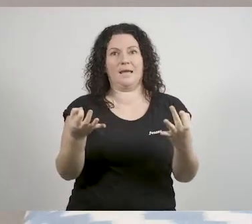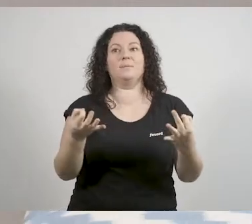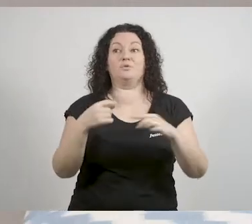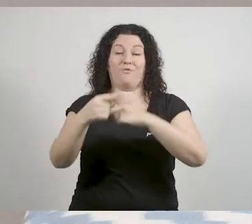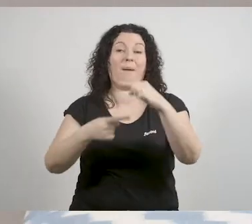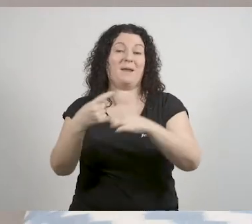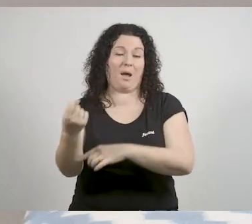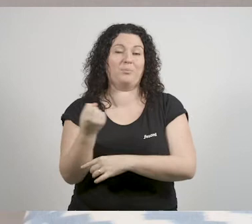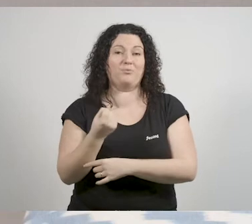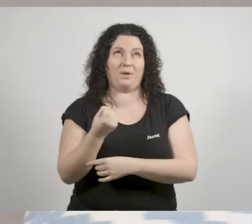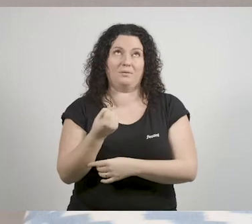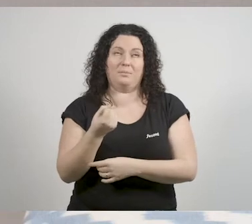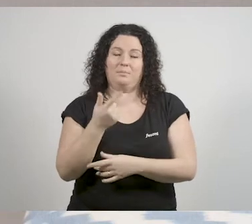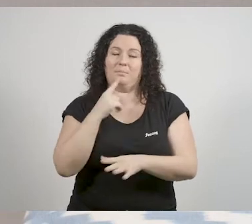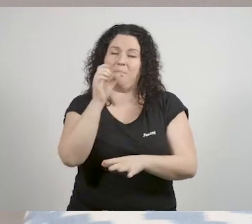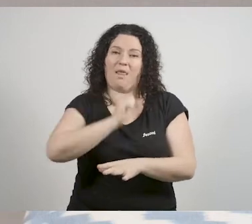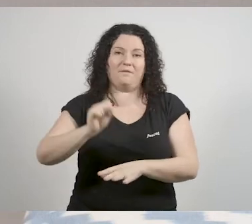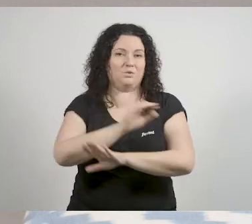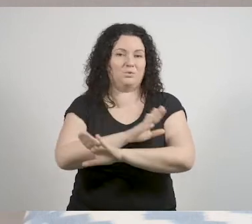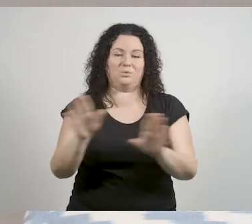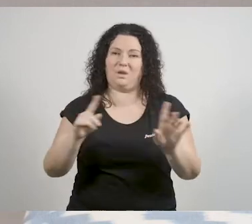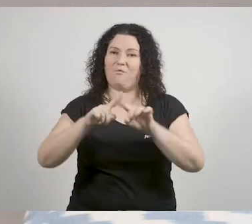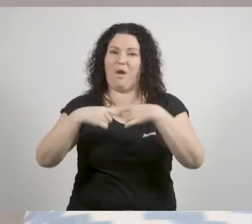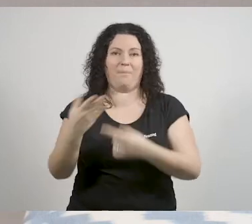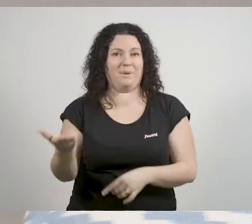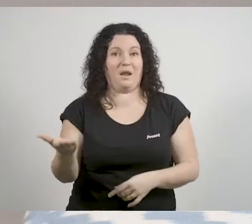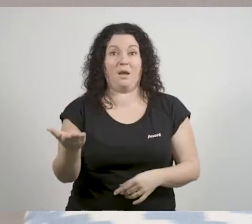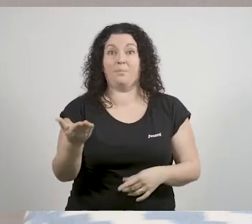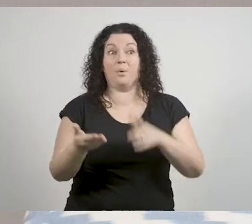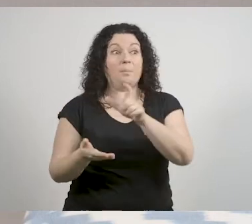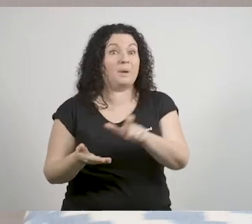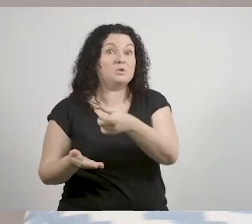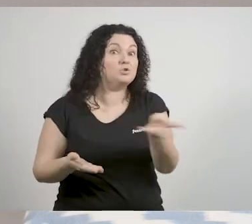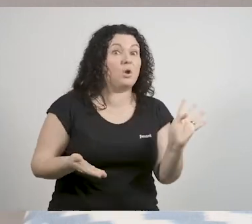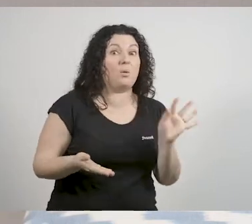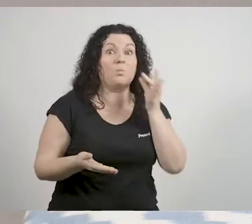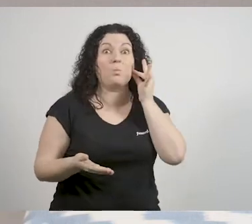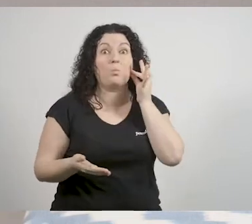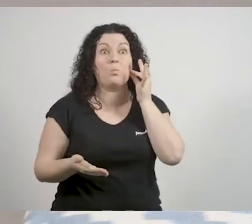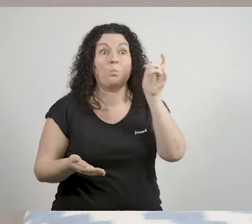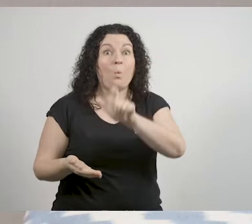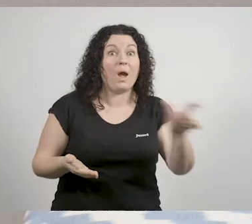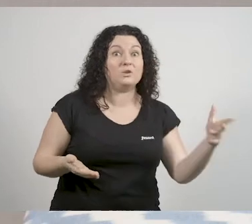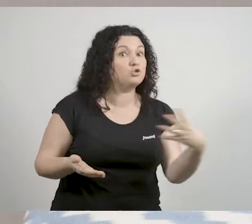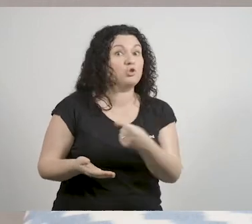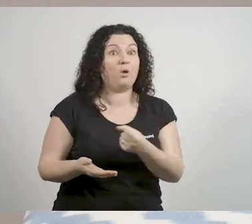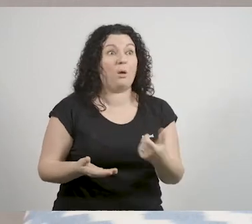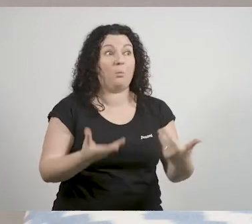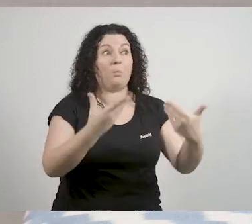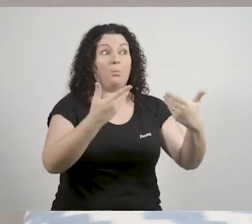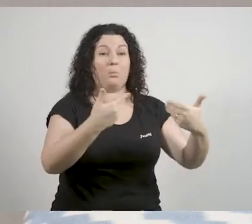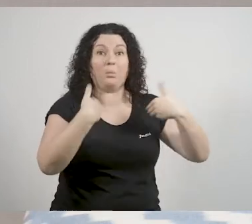Evidentemente siempre tienes que recurrir, siempre tenemos ahí a la familia, que bendita familia, aquellos que realmente podemos hacerlo, que no todas las